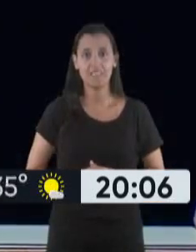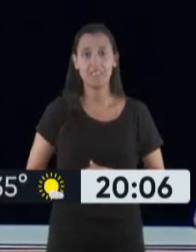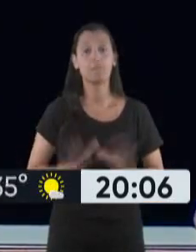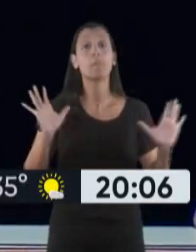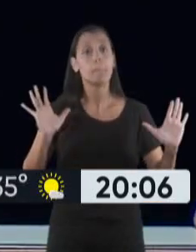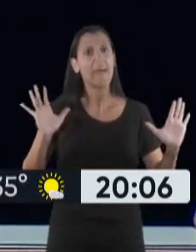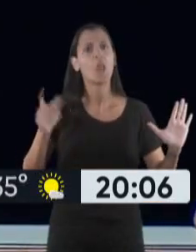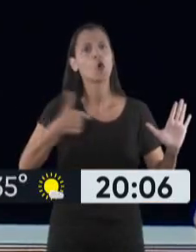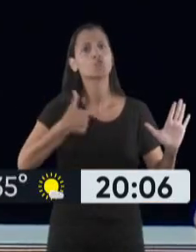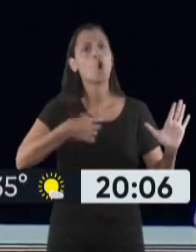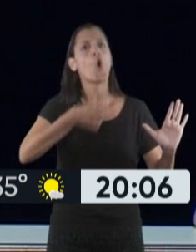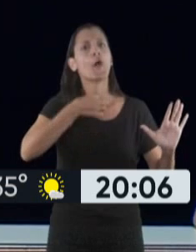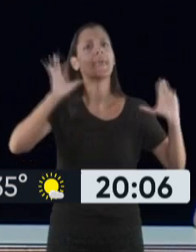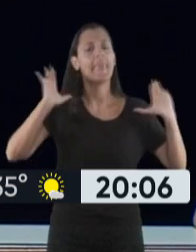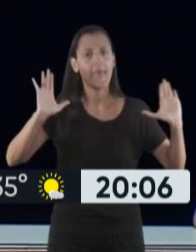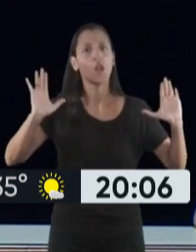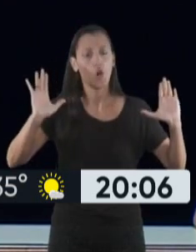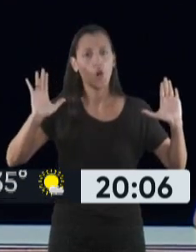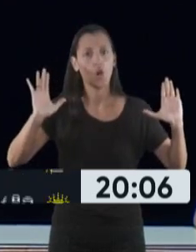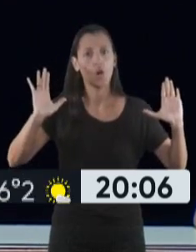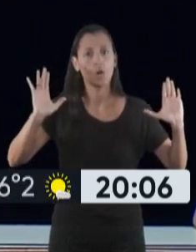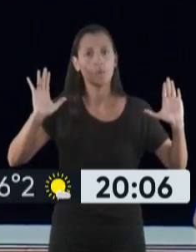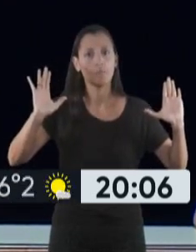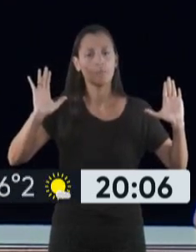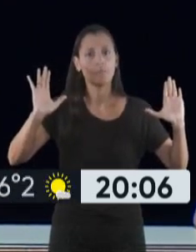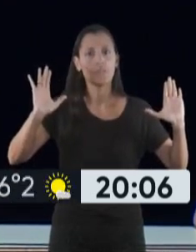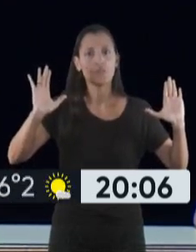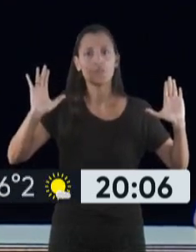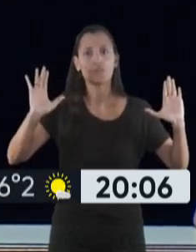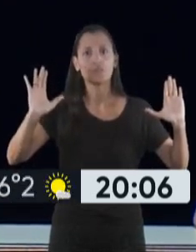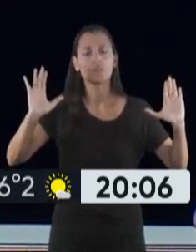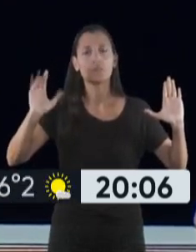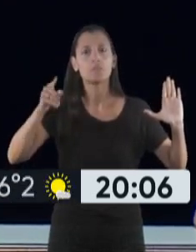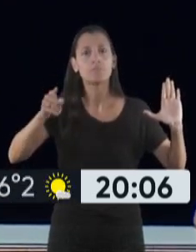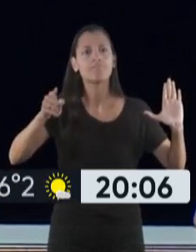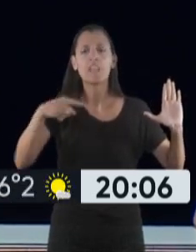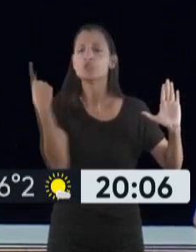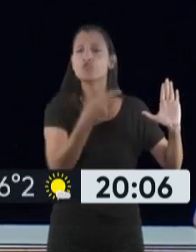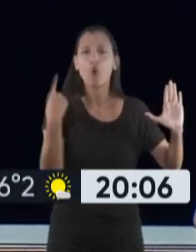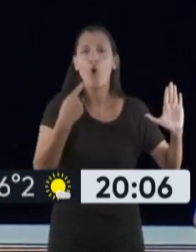Pero yo quiero que nos animemos a hacer un pacto.